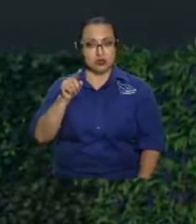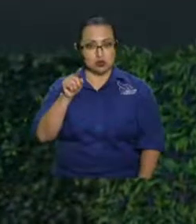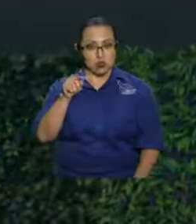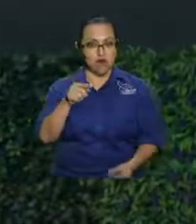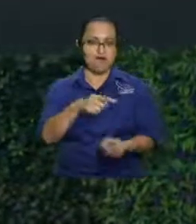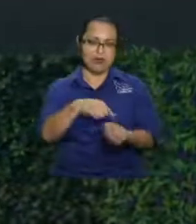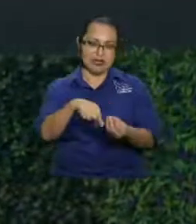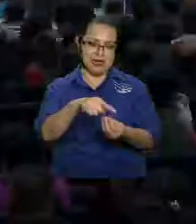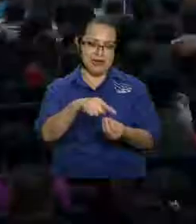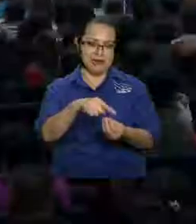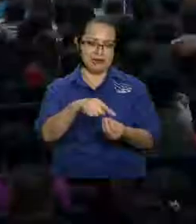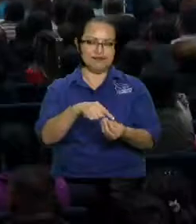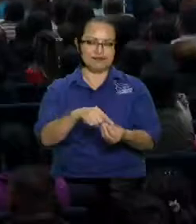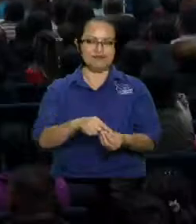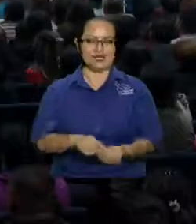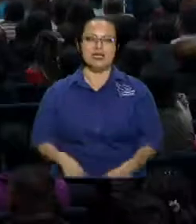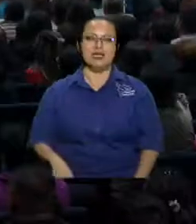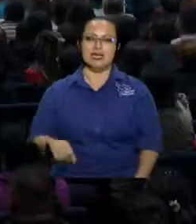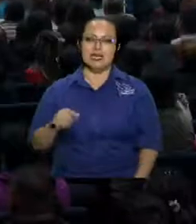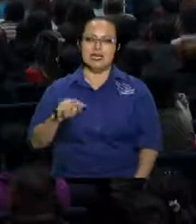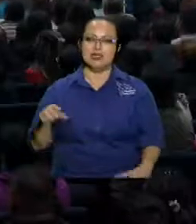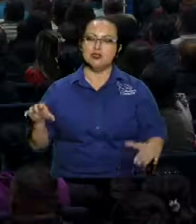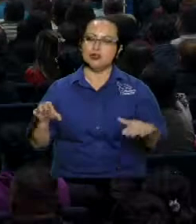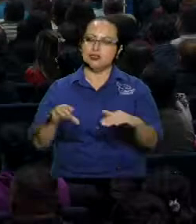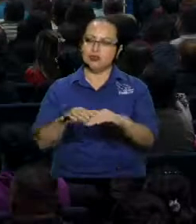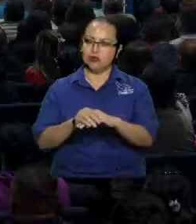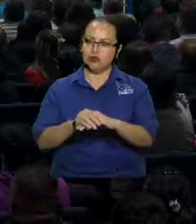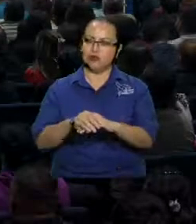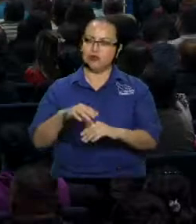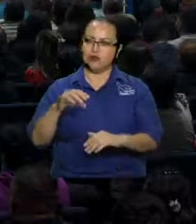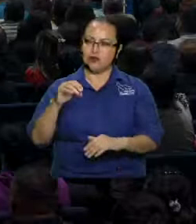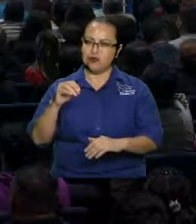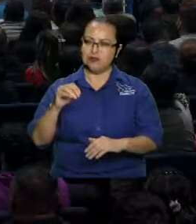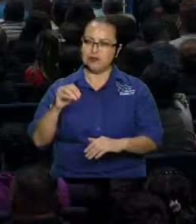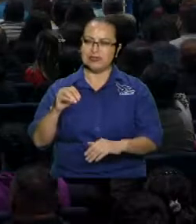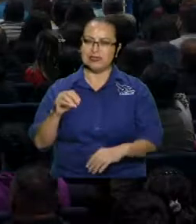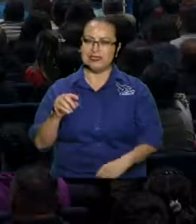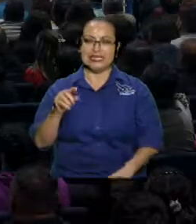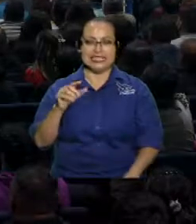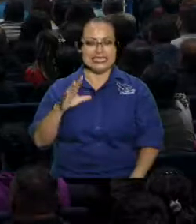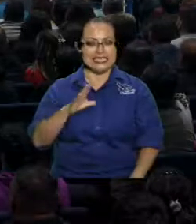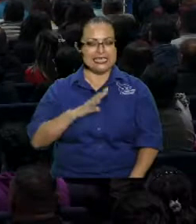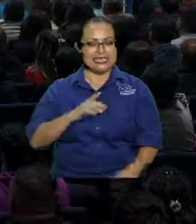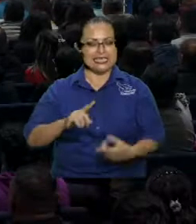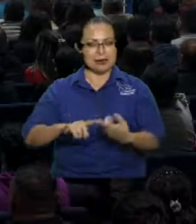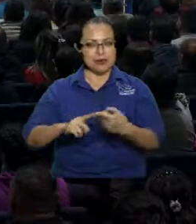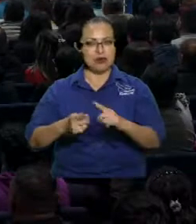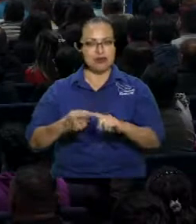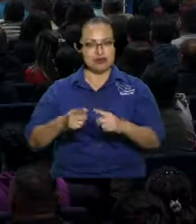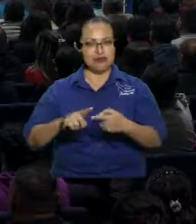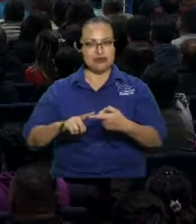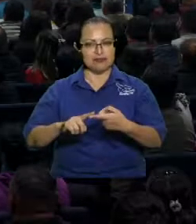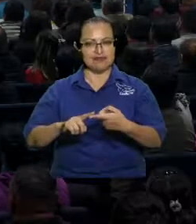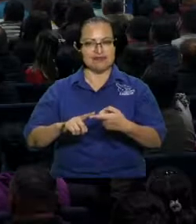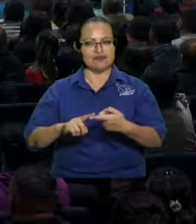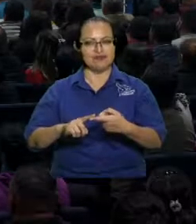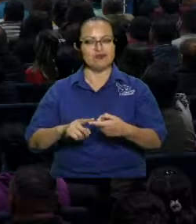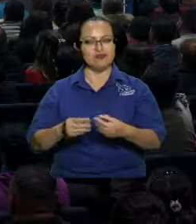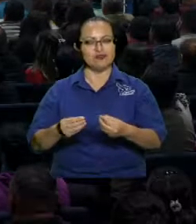¿Viene tu familia aquí? ¿Tu esposo? Ok, ahorita lo vamos a llamar. ¿Alguien más? ¿Tienes amigos en la